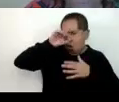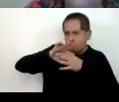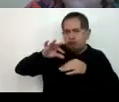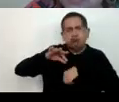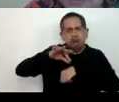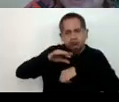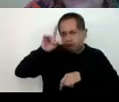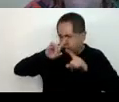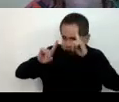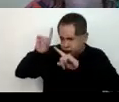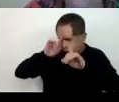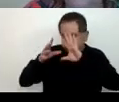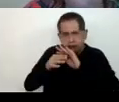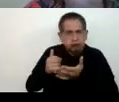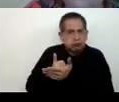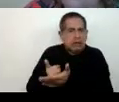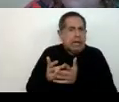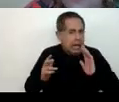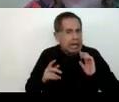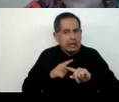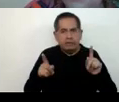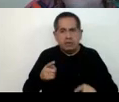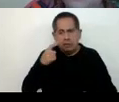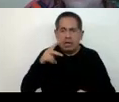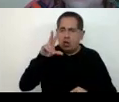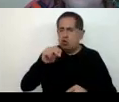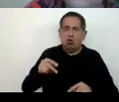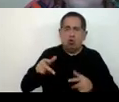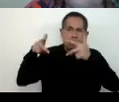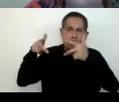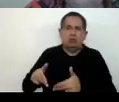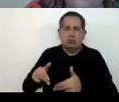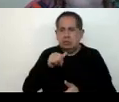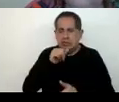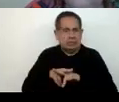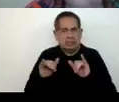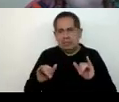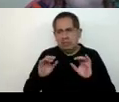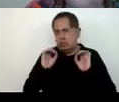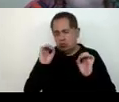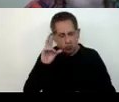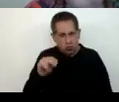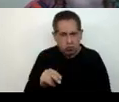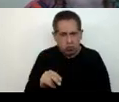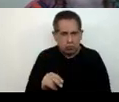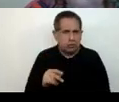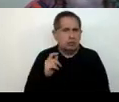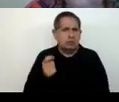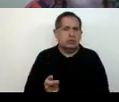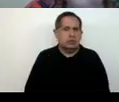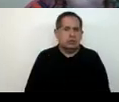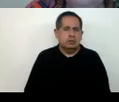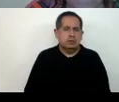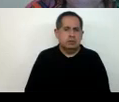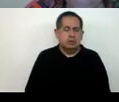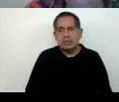médica, médico-legal, previo a realizar este tipo de acciones y sobre todo,